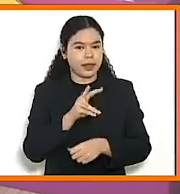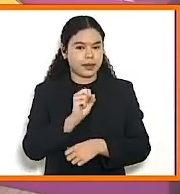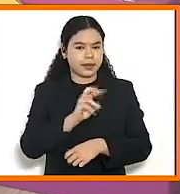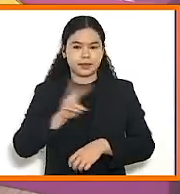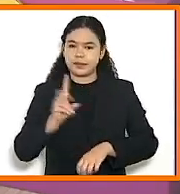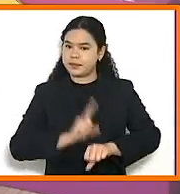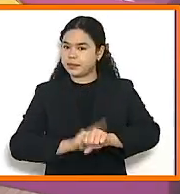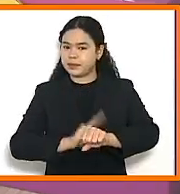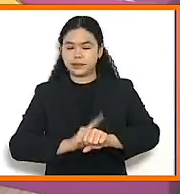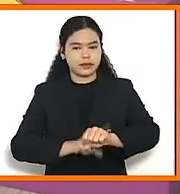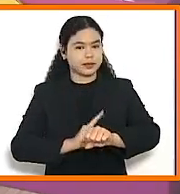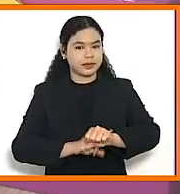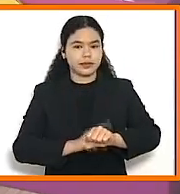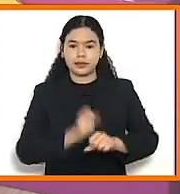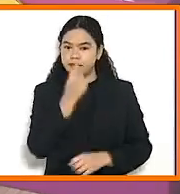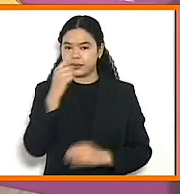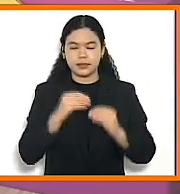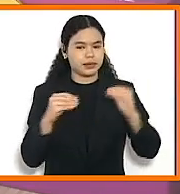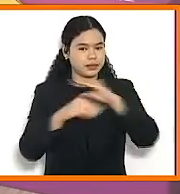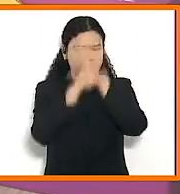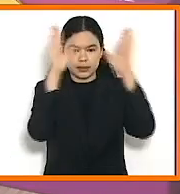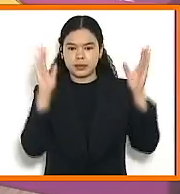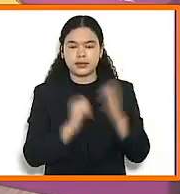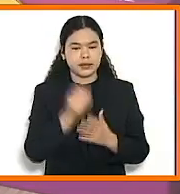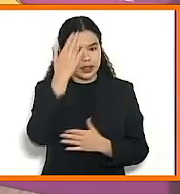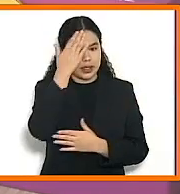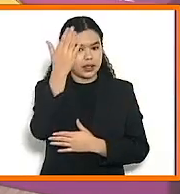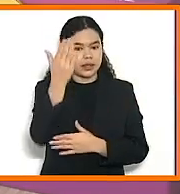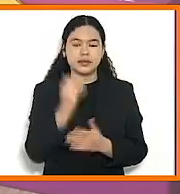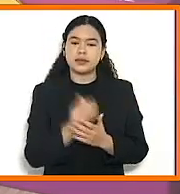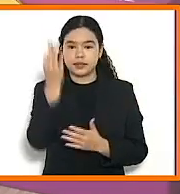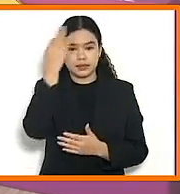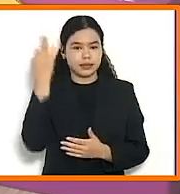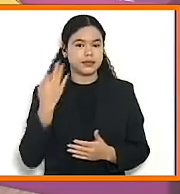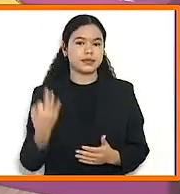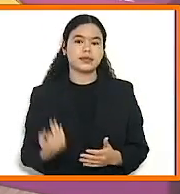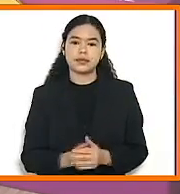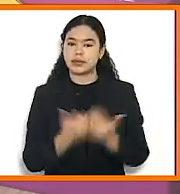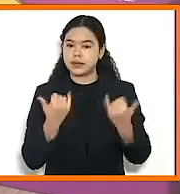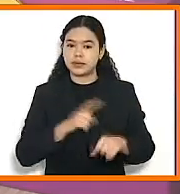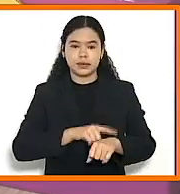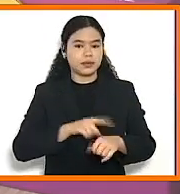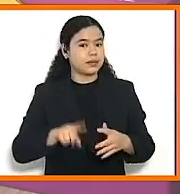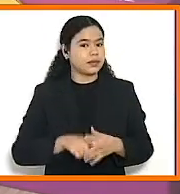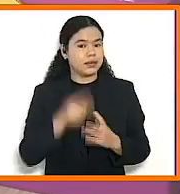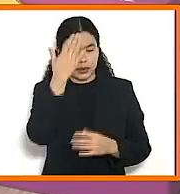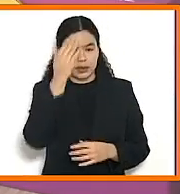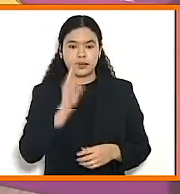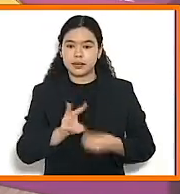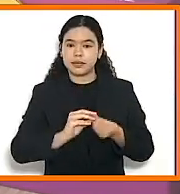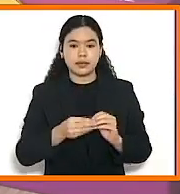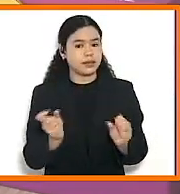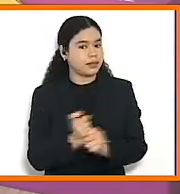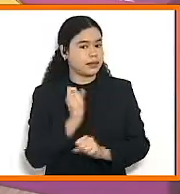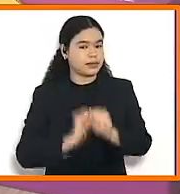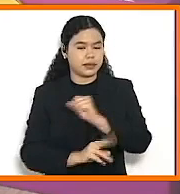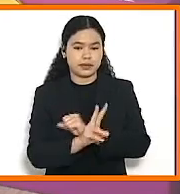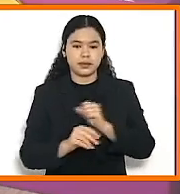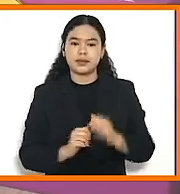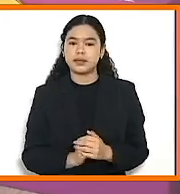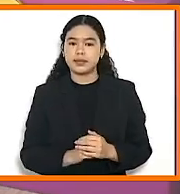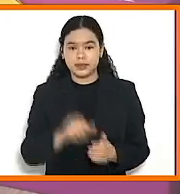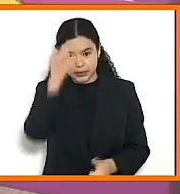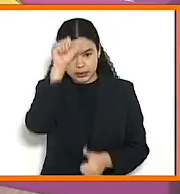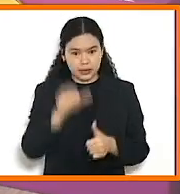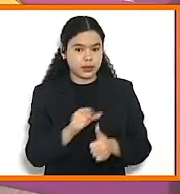2022. El reloj marca las 11 en punto de la mañana. Te saluda Francini Zúñiga y es momento de conocer los dos números ganadores para premiados.